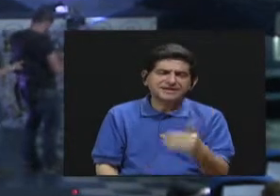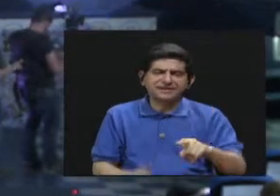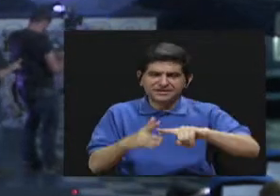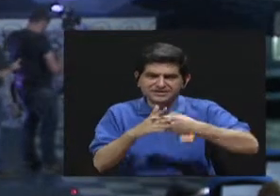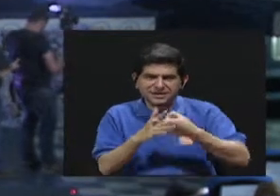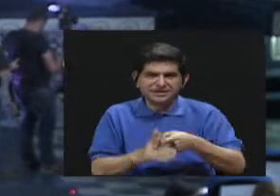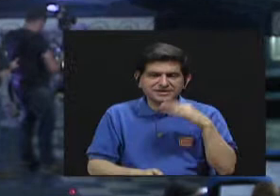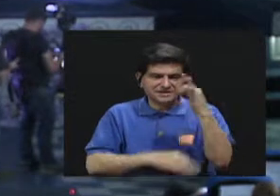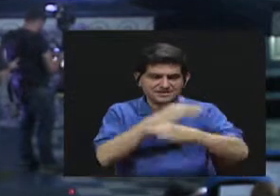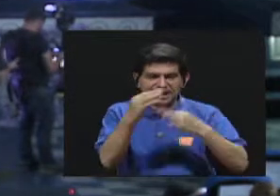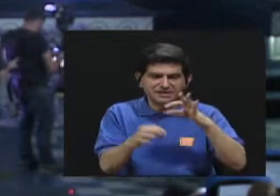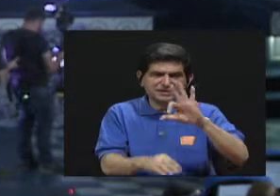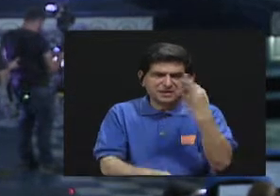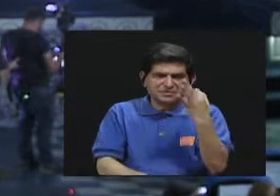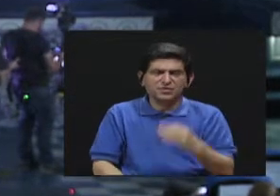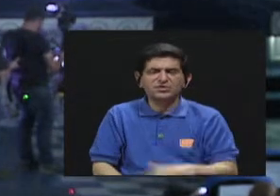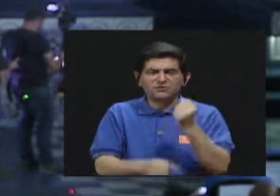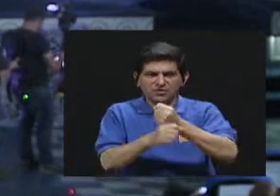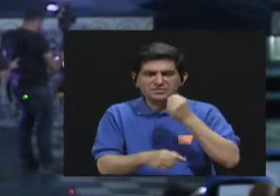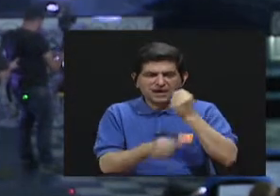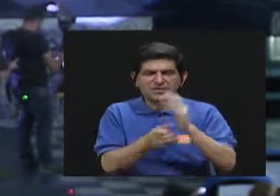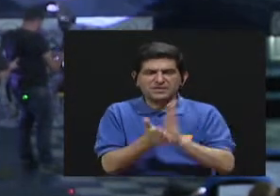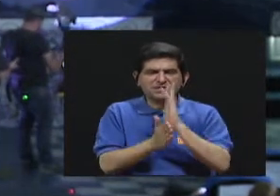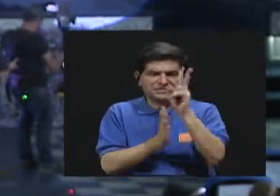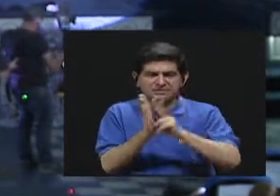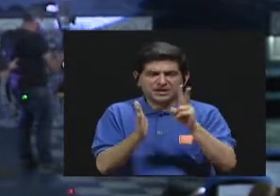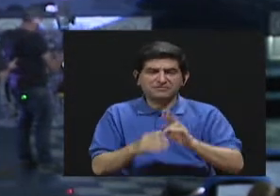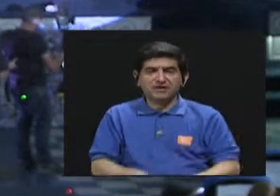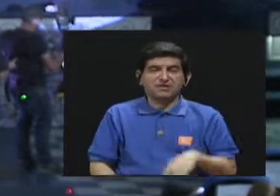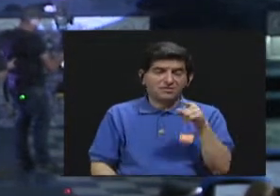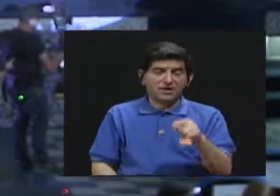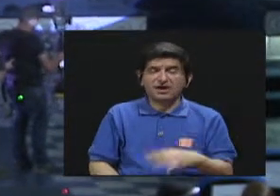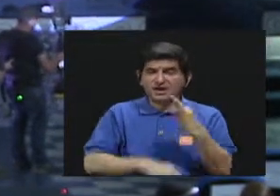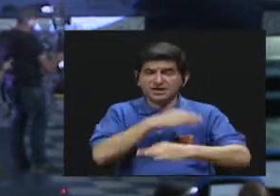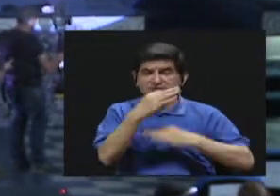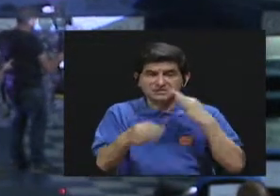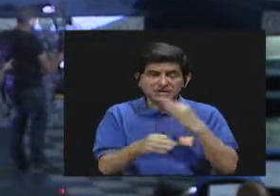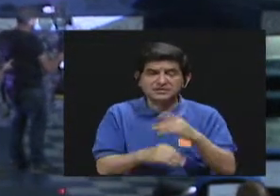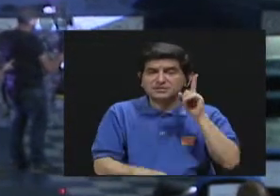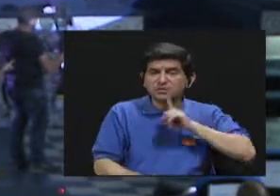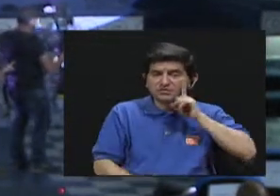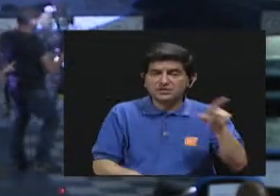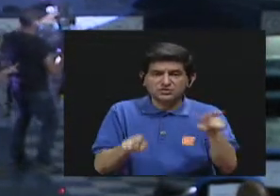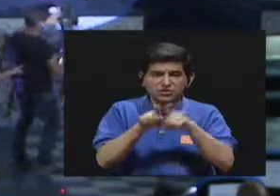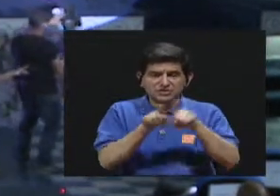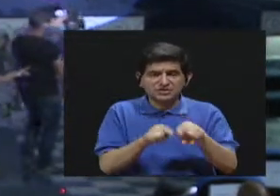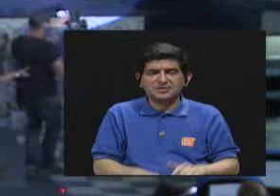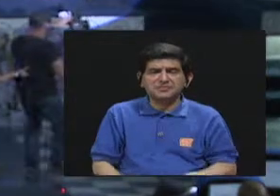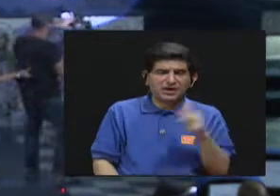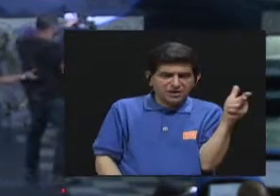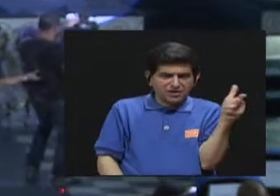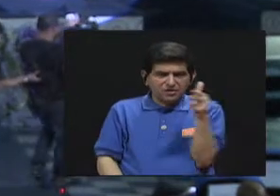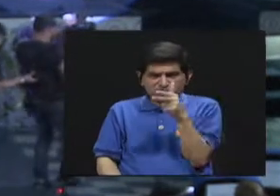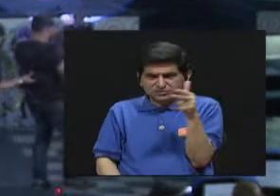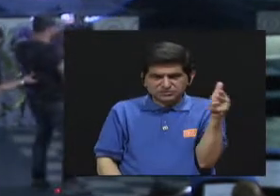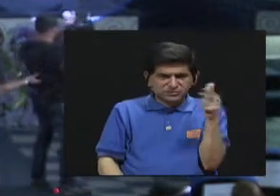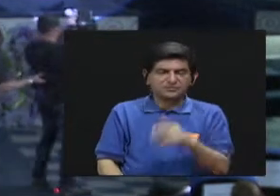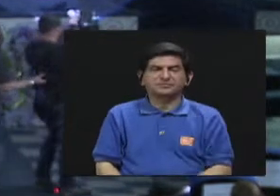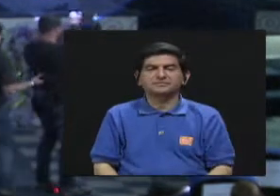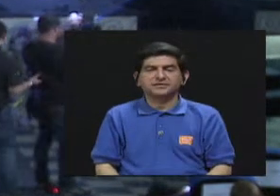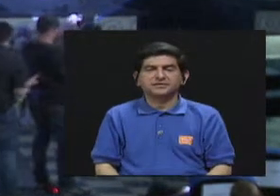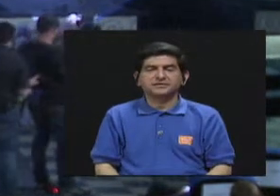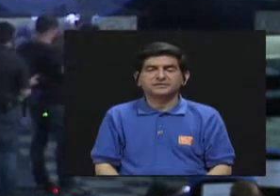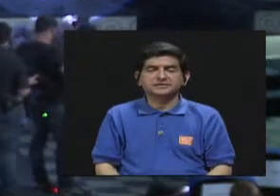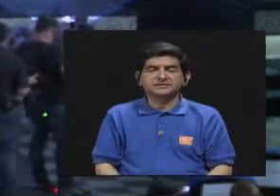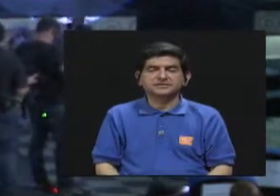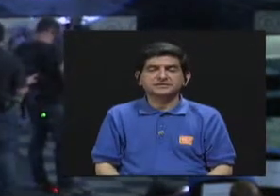de forma, claro, de hacer documentales, porque es ficcionado, ¿verdad? Van contando la historia también con las imágenes. Está ahí en Guatemala y